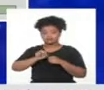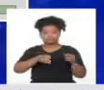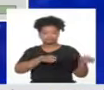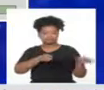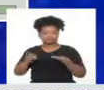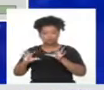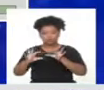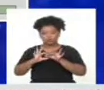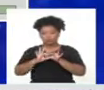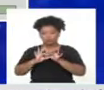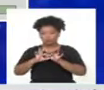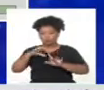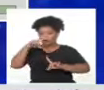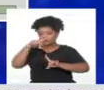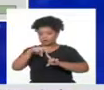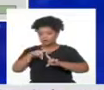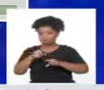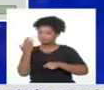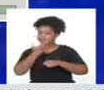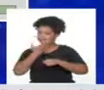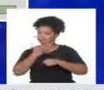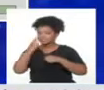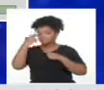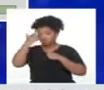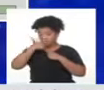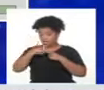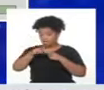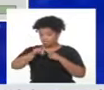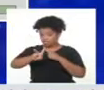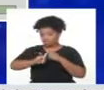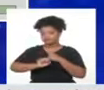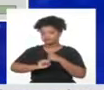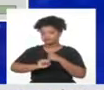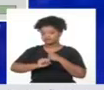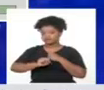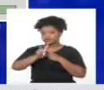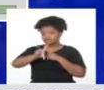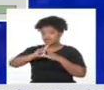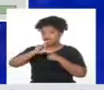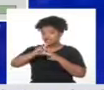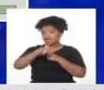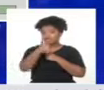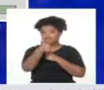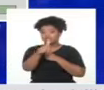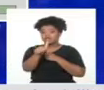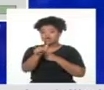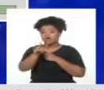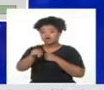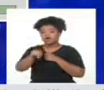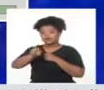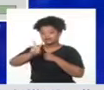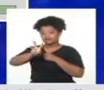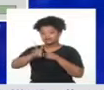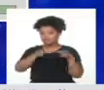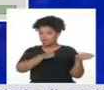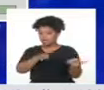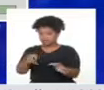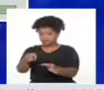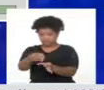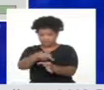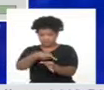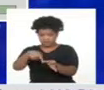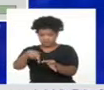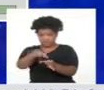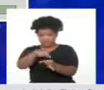Guantánamo, Ciego de Ávila con 12, Villa Clara con 10,3 y el municipio especial Isla de la